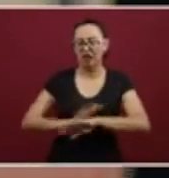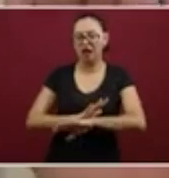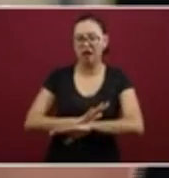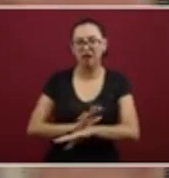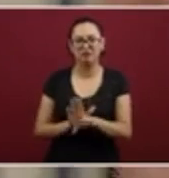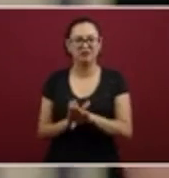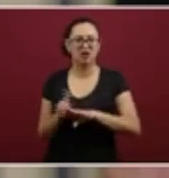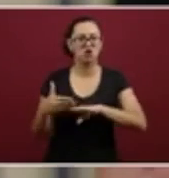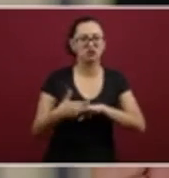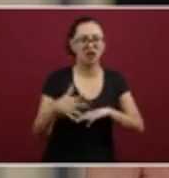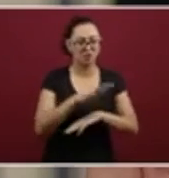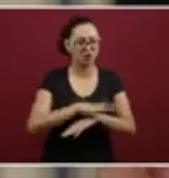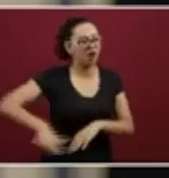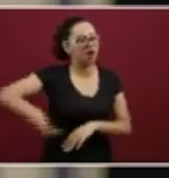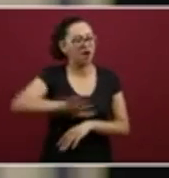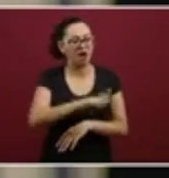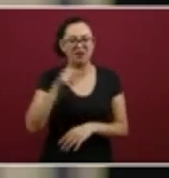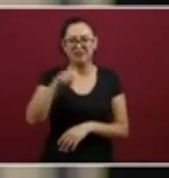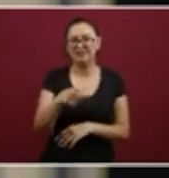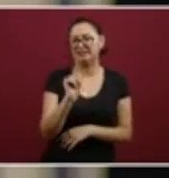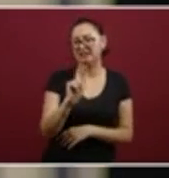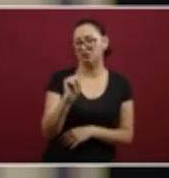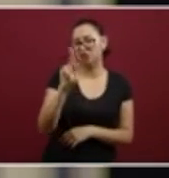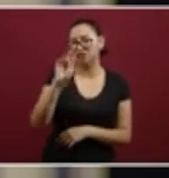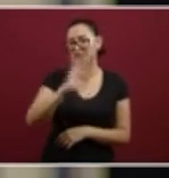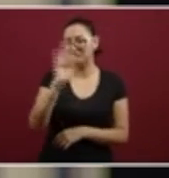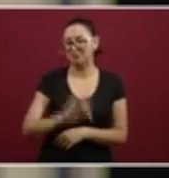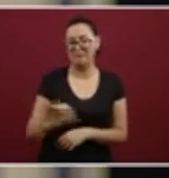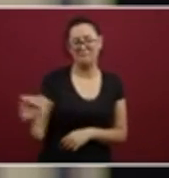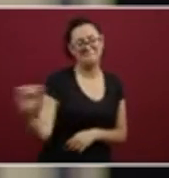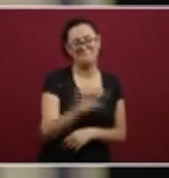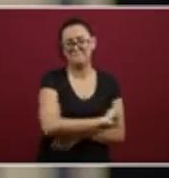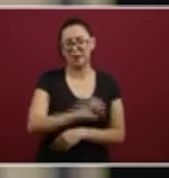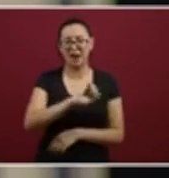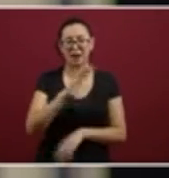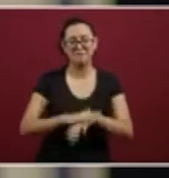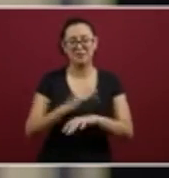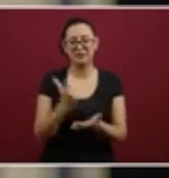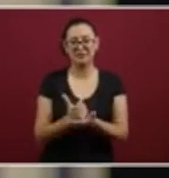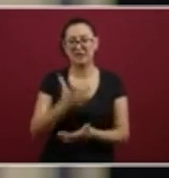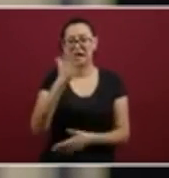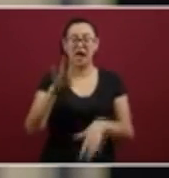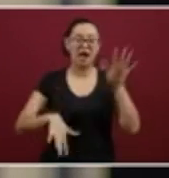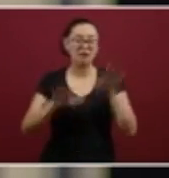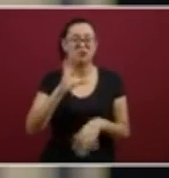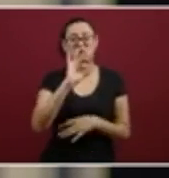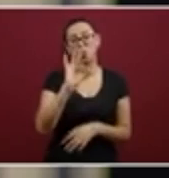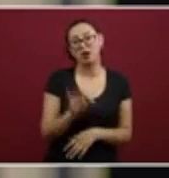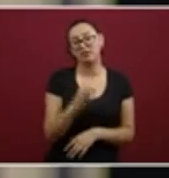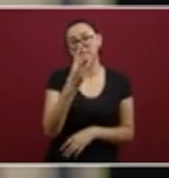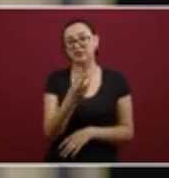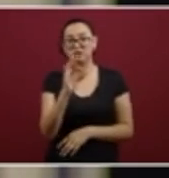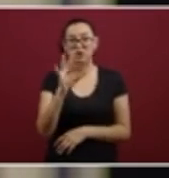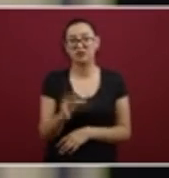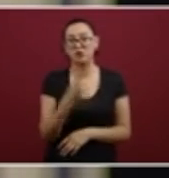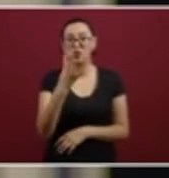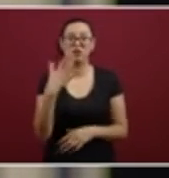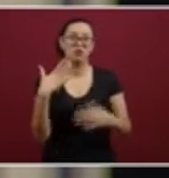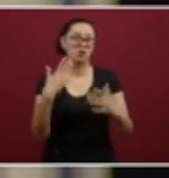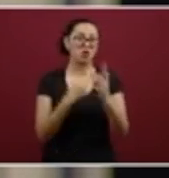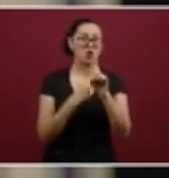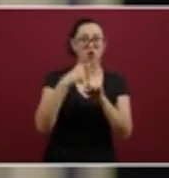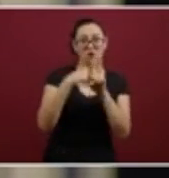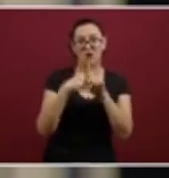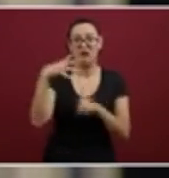subido 70-80% en muchos de los casos y desafortunadamente tenemos temperaturas de 43-44 grados, pero nos